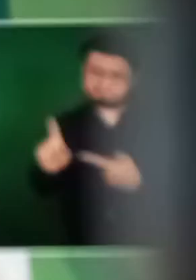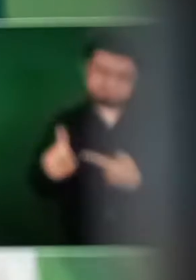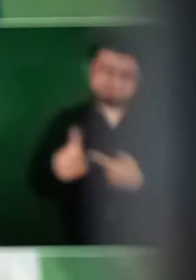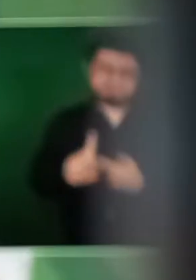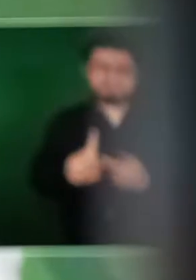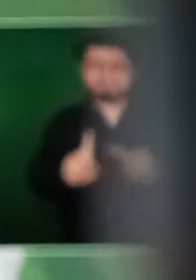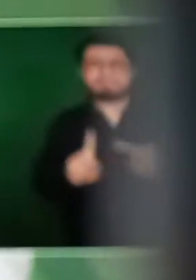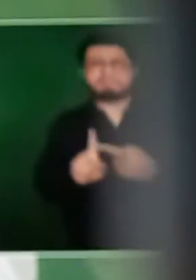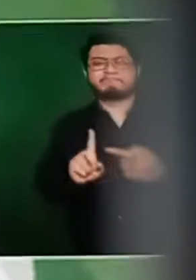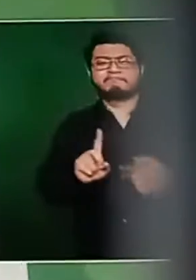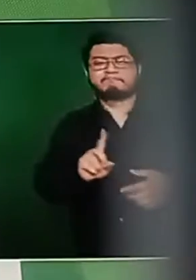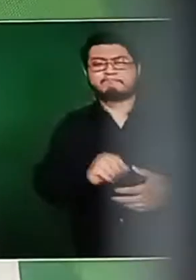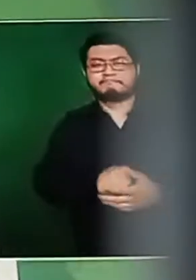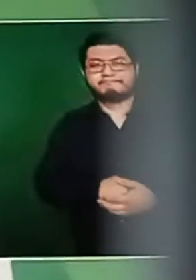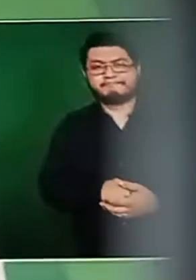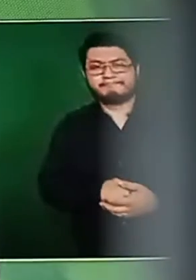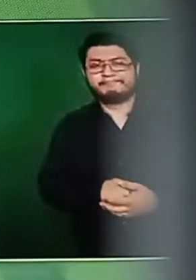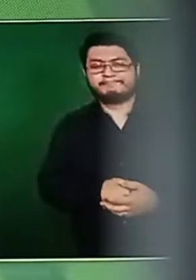que está